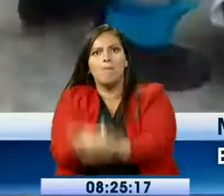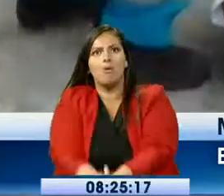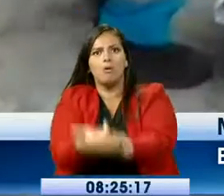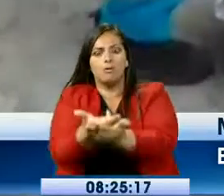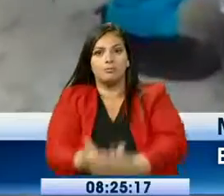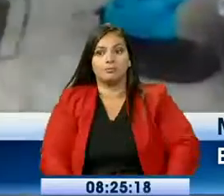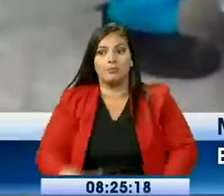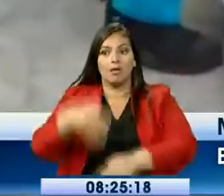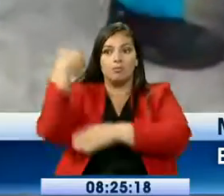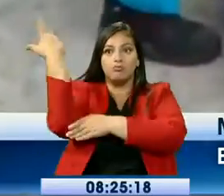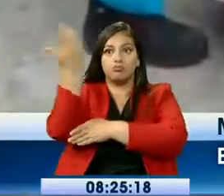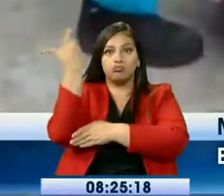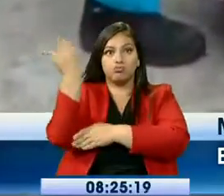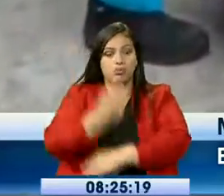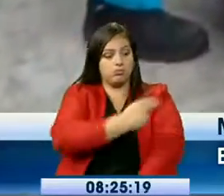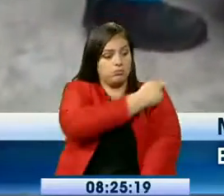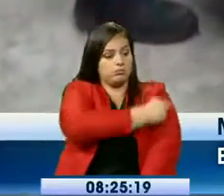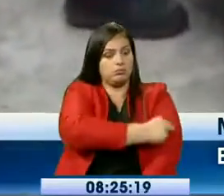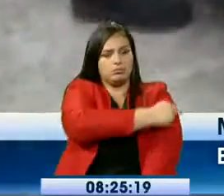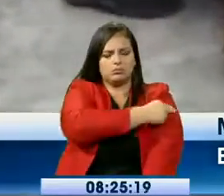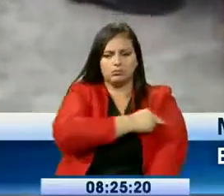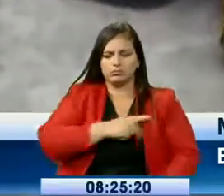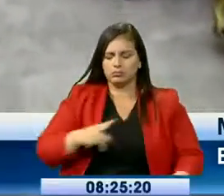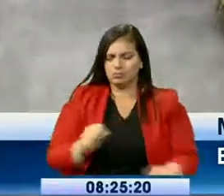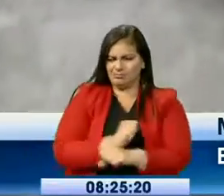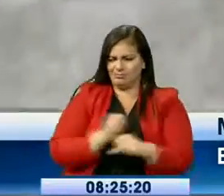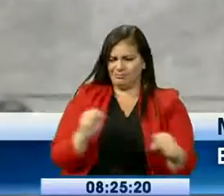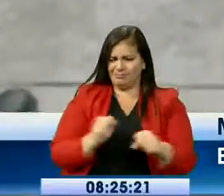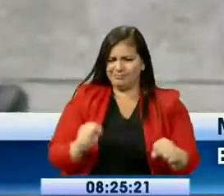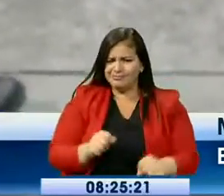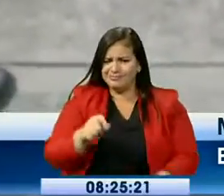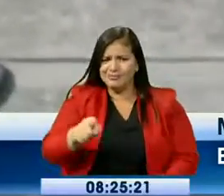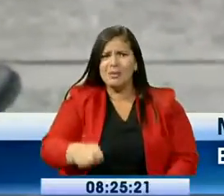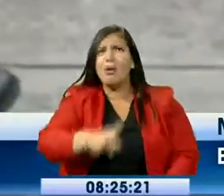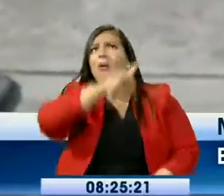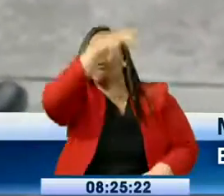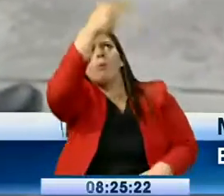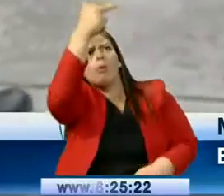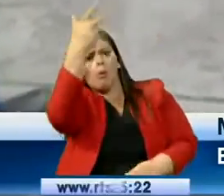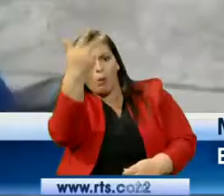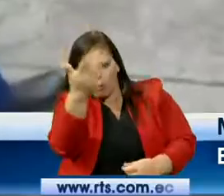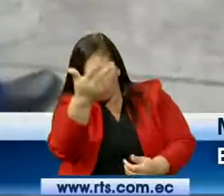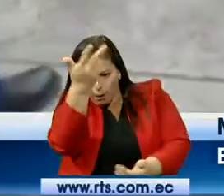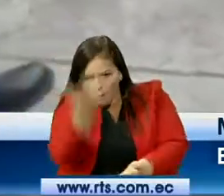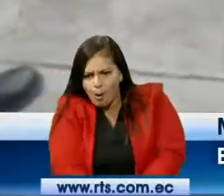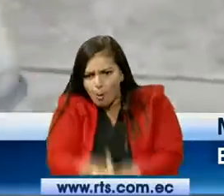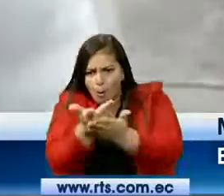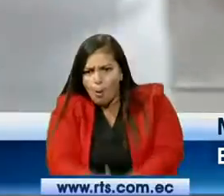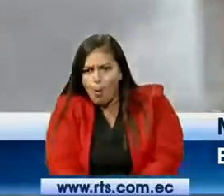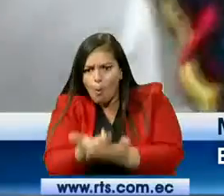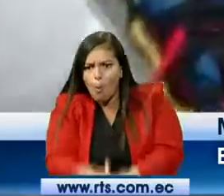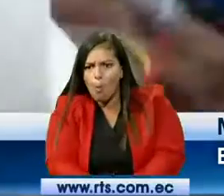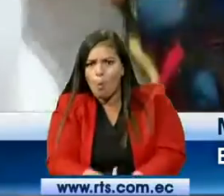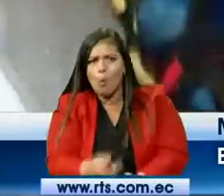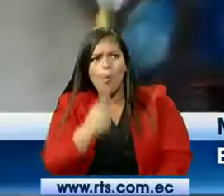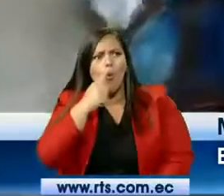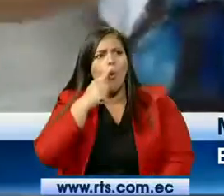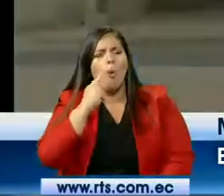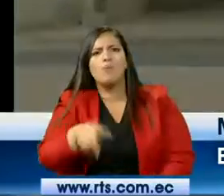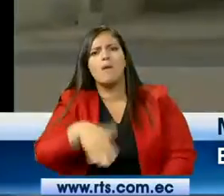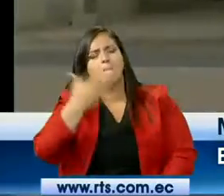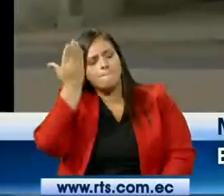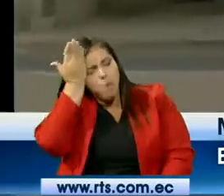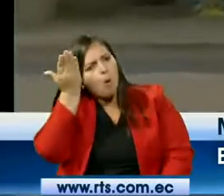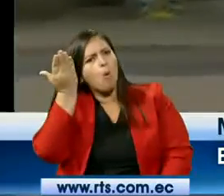¿Ah? Golpeado, pero para allá arriba. Fue algo que para los galenos encargados generó sorpresa, pues aparentemente un motociclista